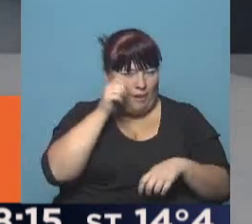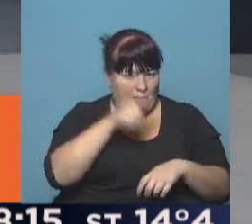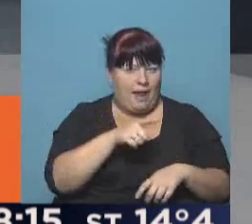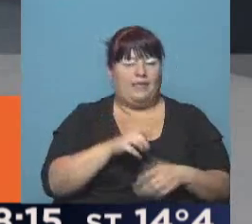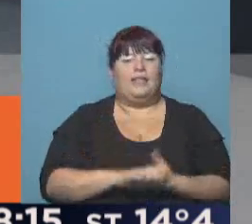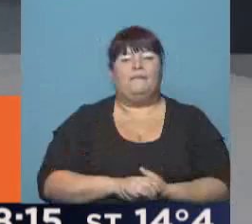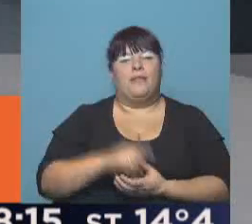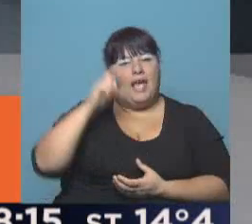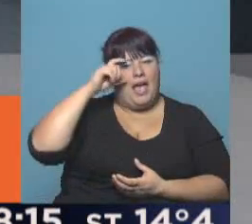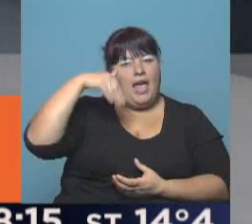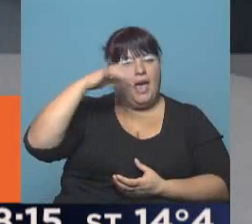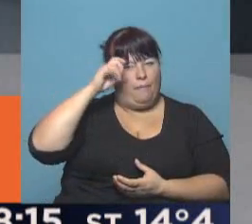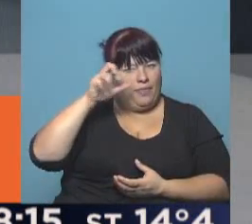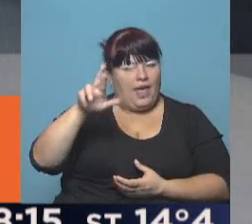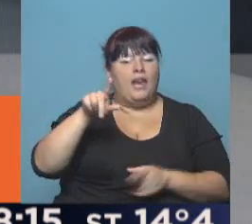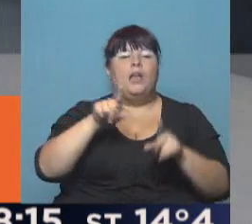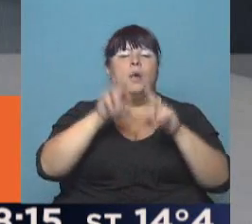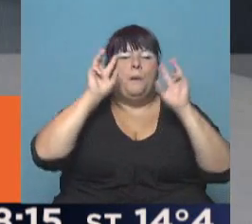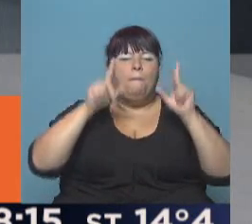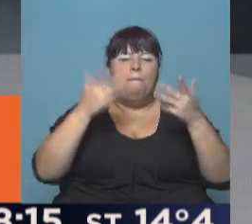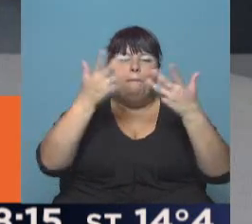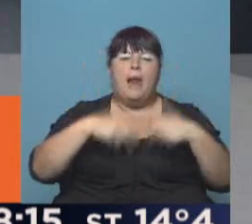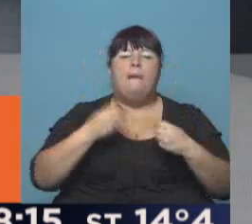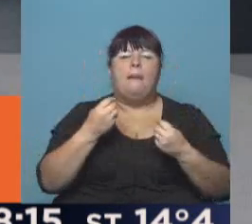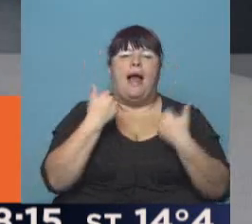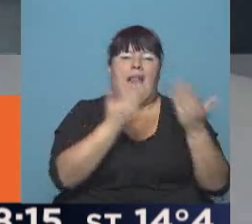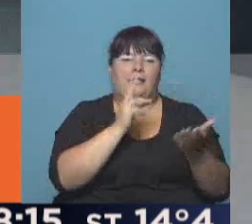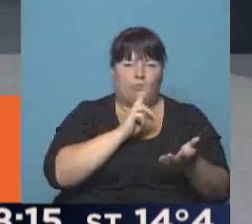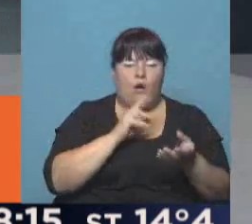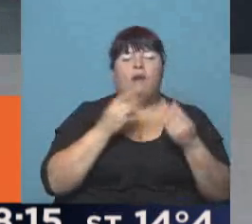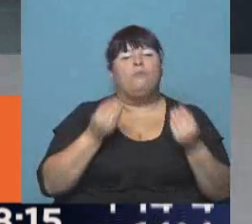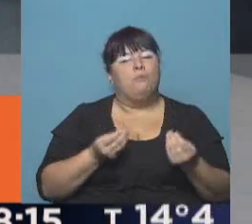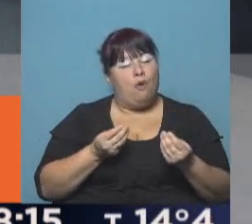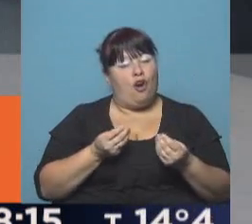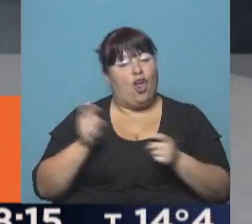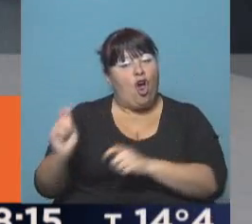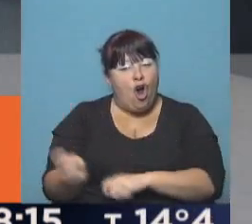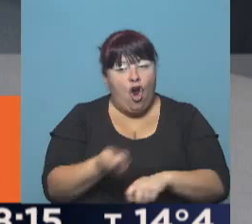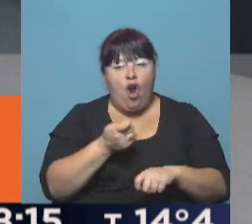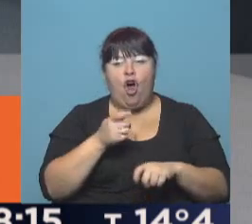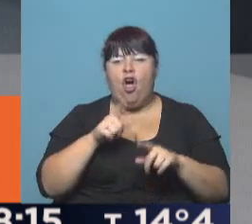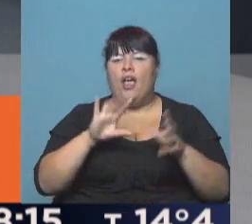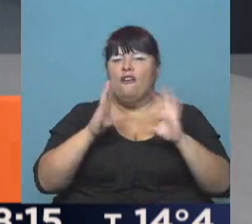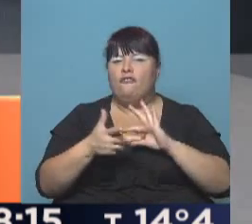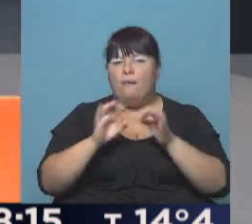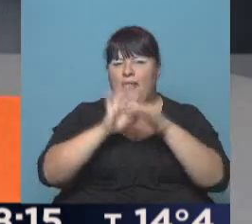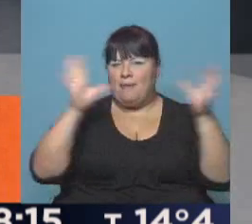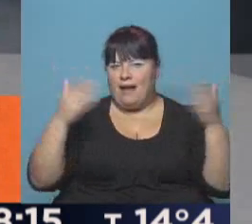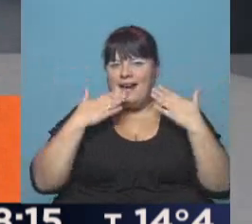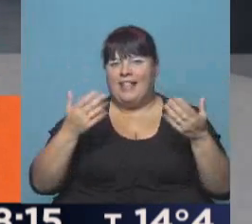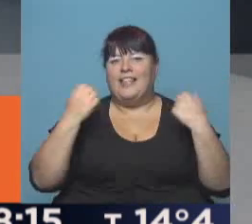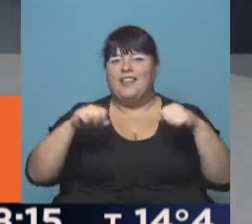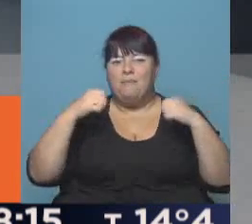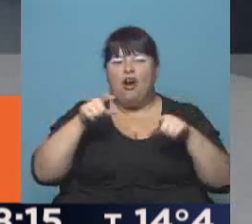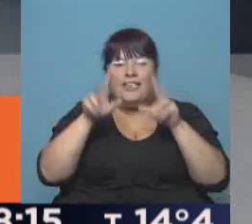en el leander armando un programa con perspectiva de género porque el hockey ha sido una herramienta de democratización del deporte